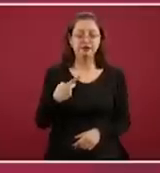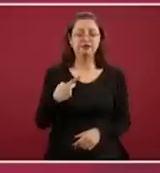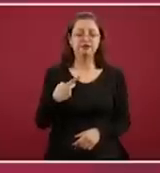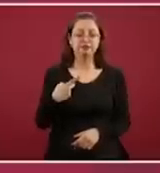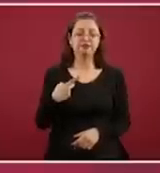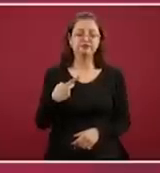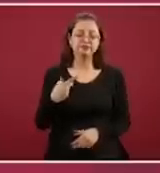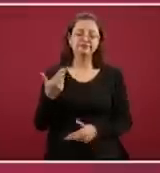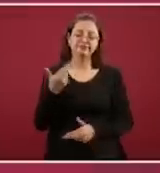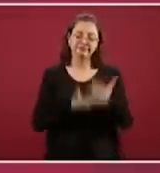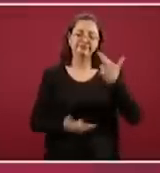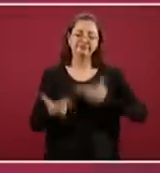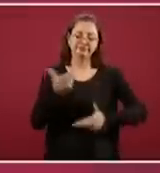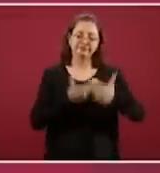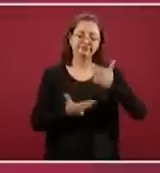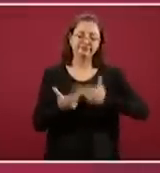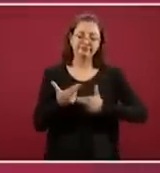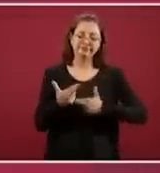ese bien